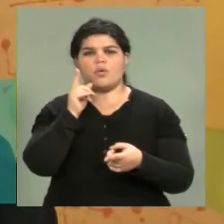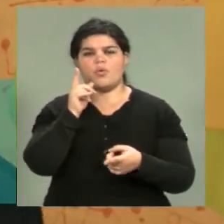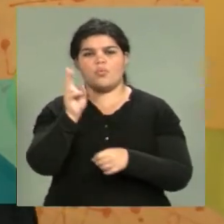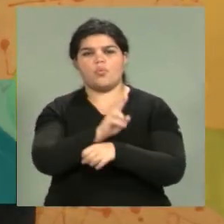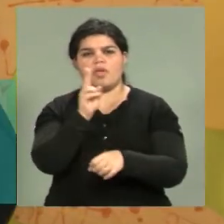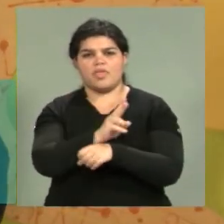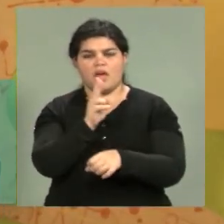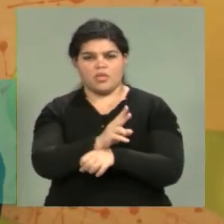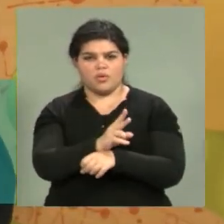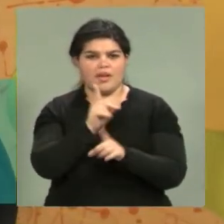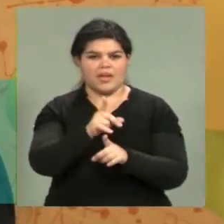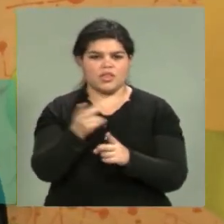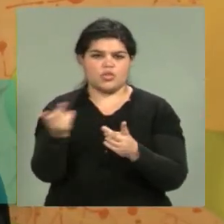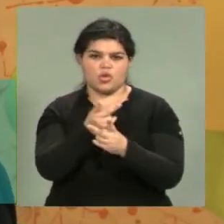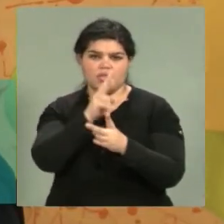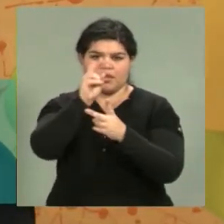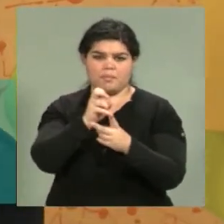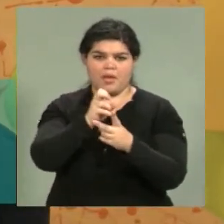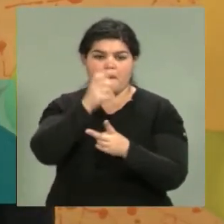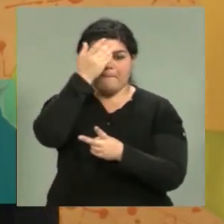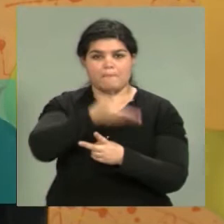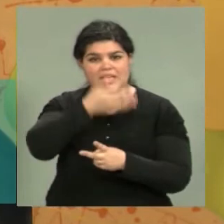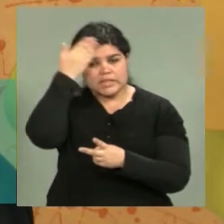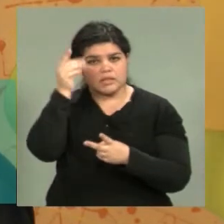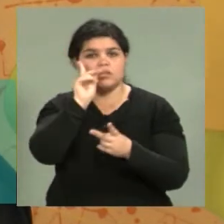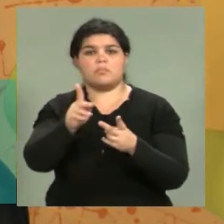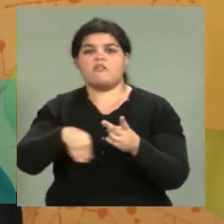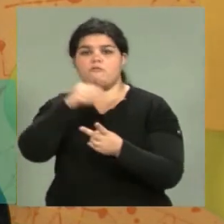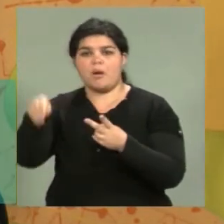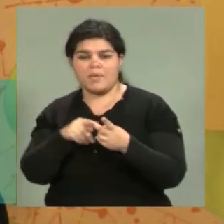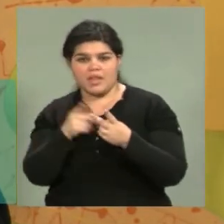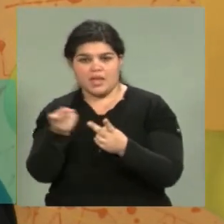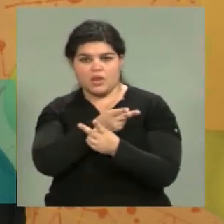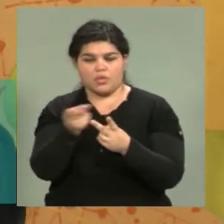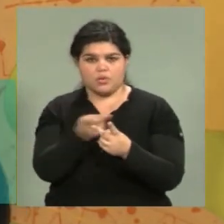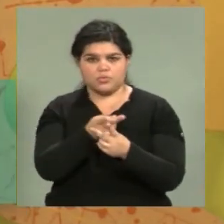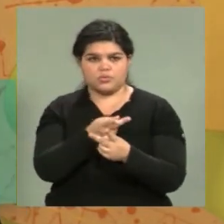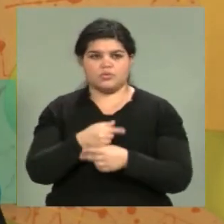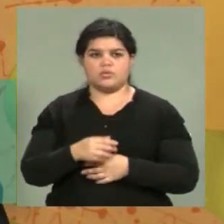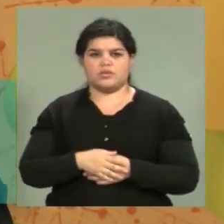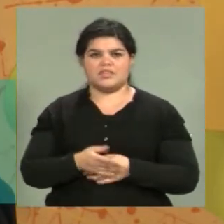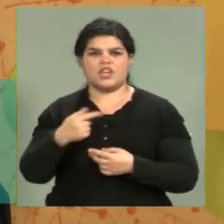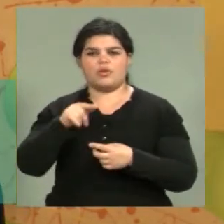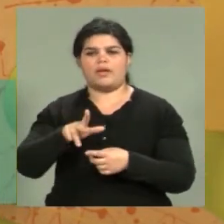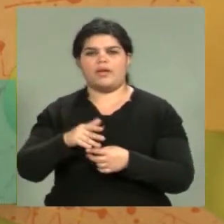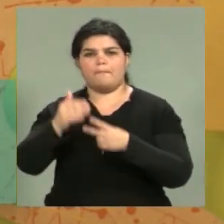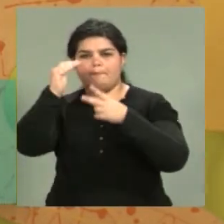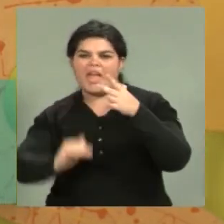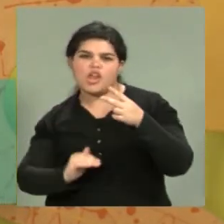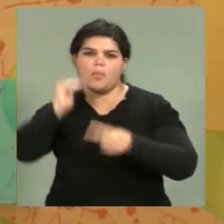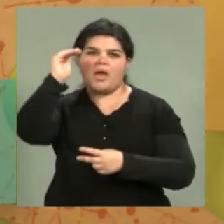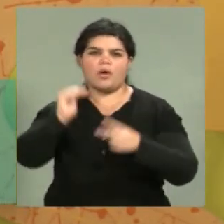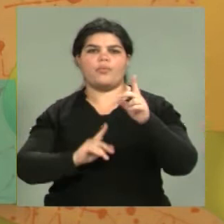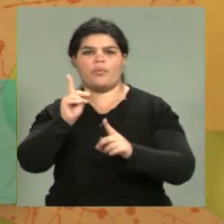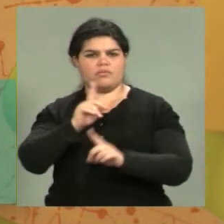paliativos, es el paciente y la familia. No plantea solamente de hablar sobre un paciente y no lo ve desde un lugar así de inferioridad, sino desde la